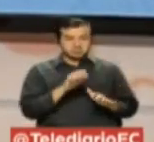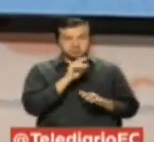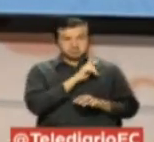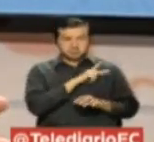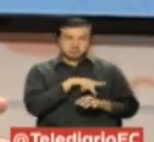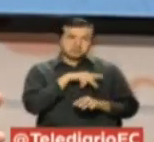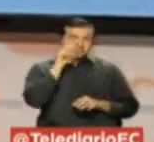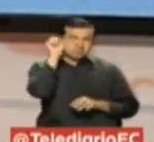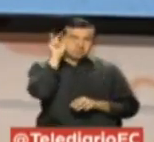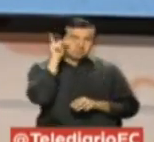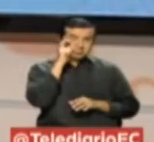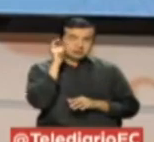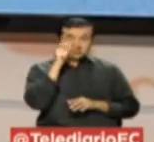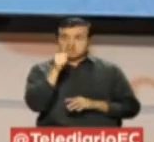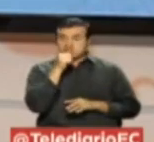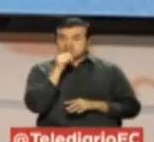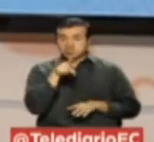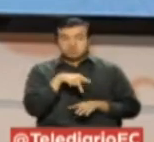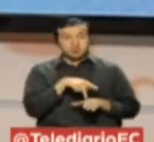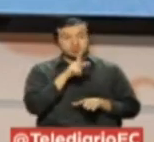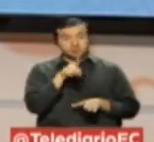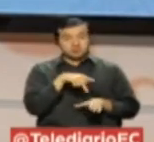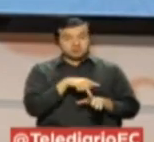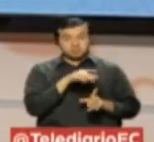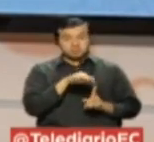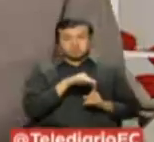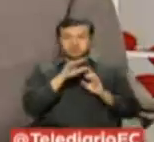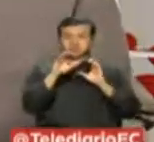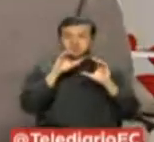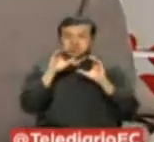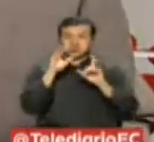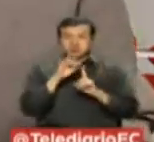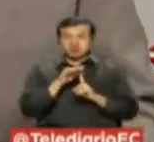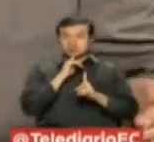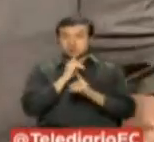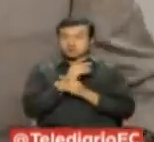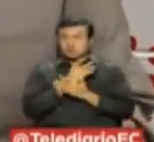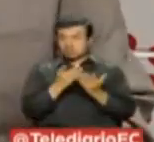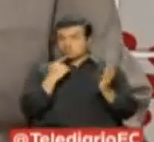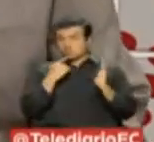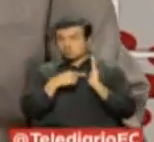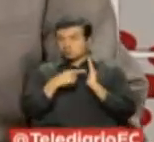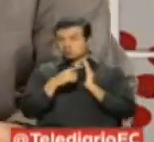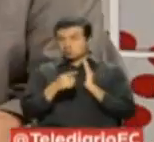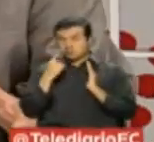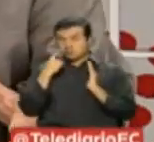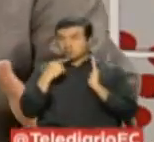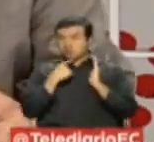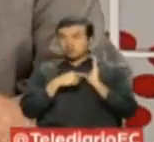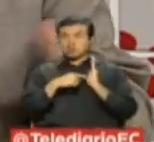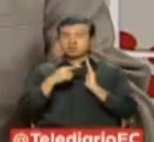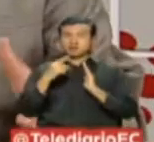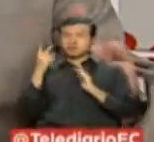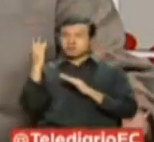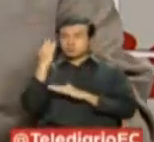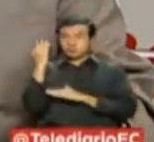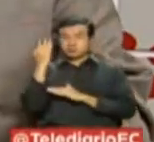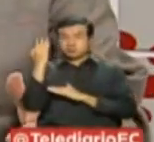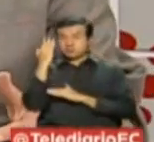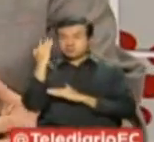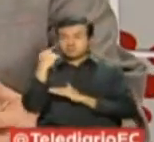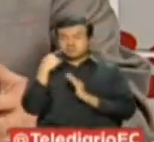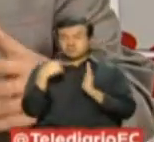no necesariamente pueden ser especialistas y como una ocasión especializada porque por ejemplo digamos si hay un programa sobre